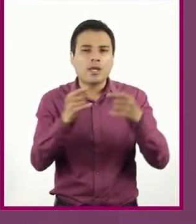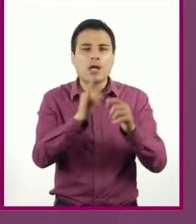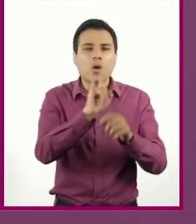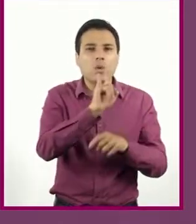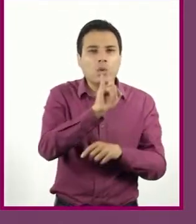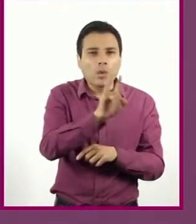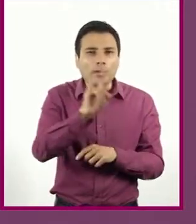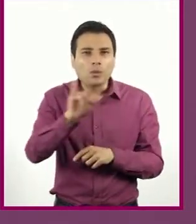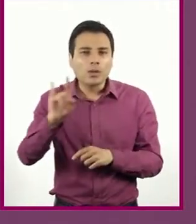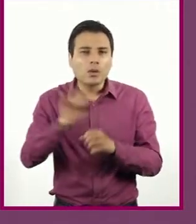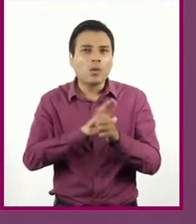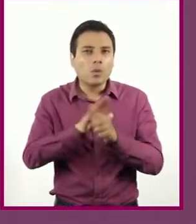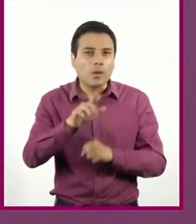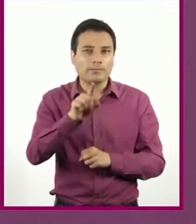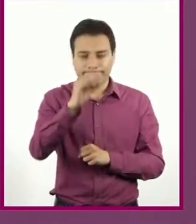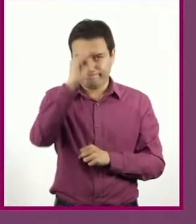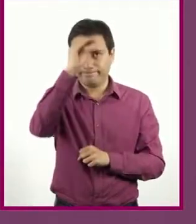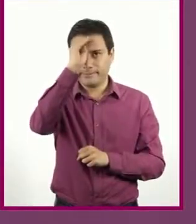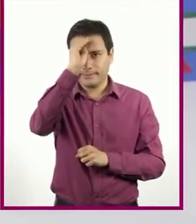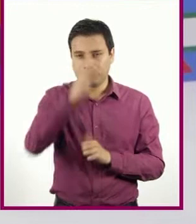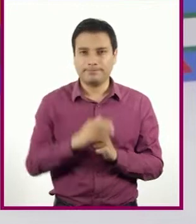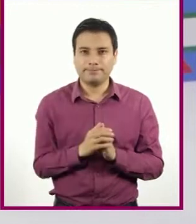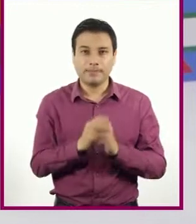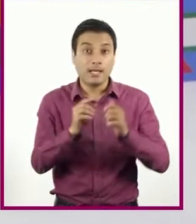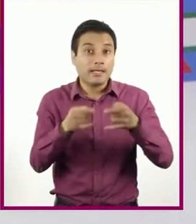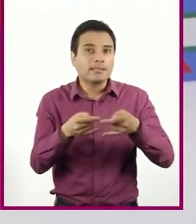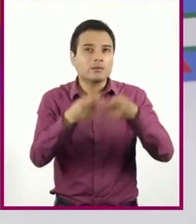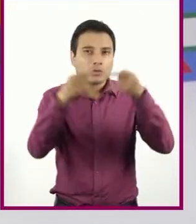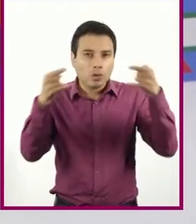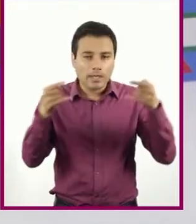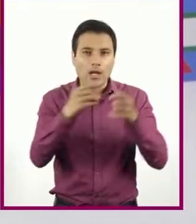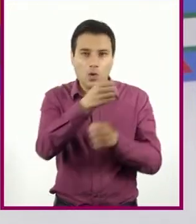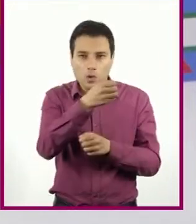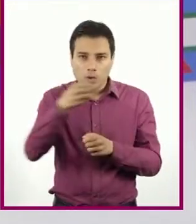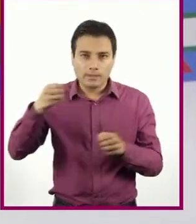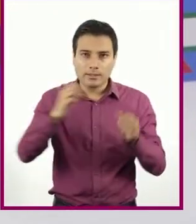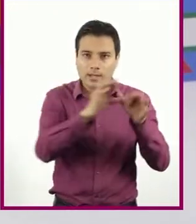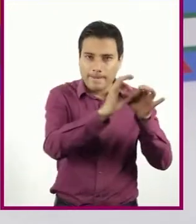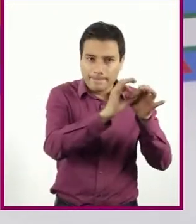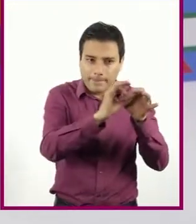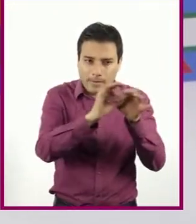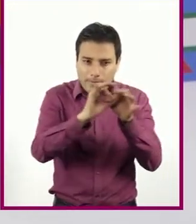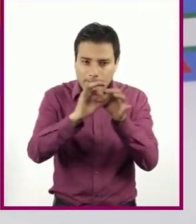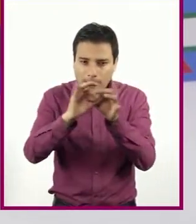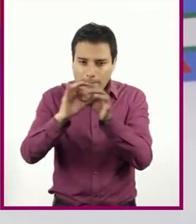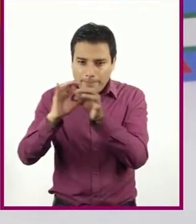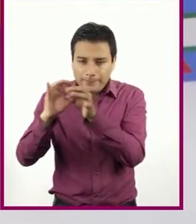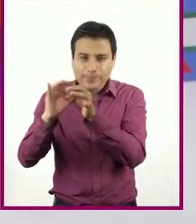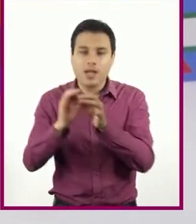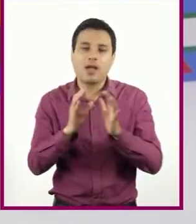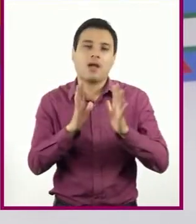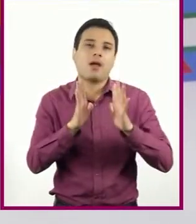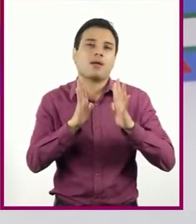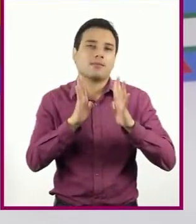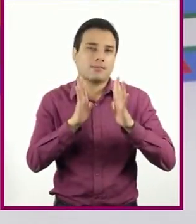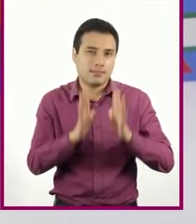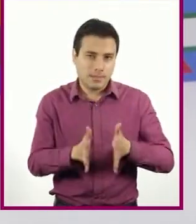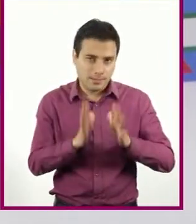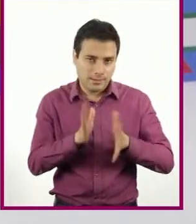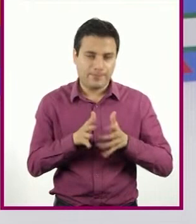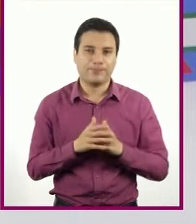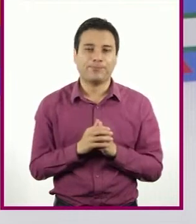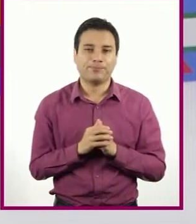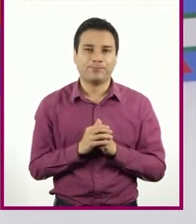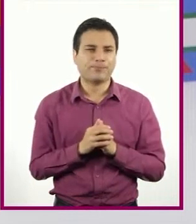nos vayan contando la historia para así otorgar unidad y coherencia a nuestra historieta.